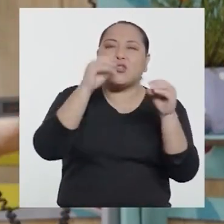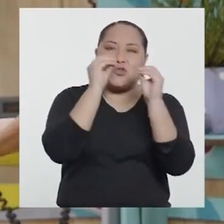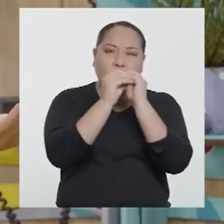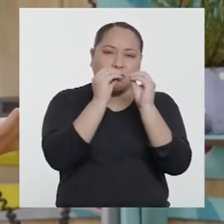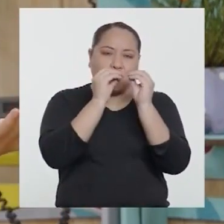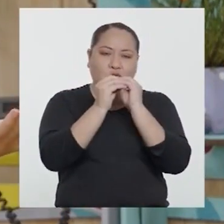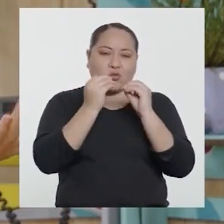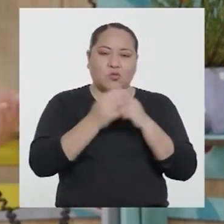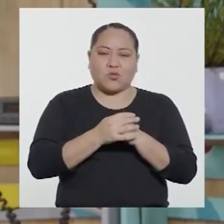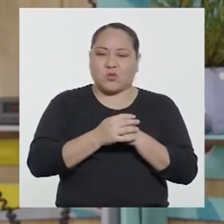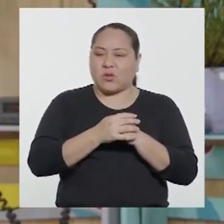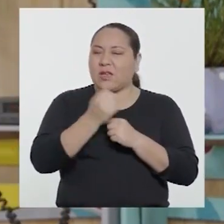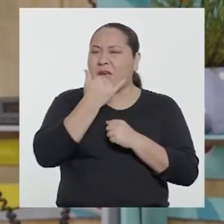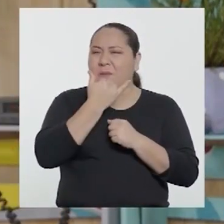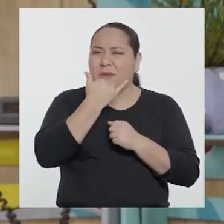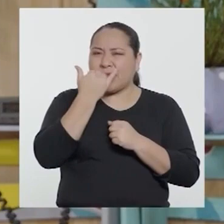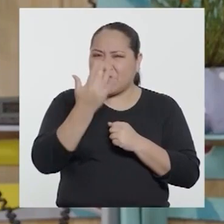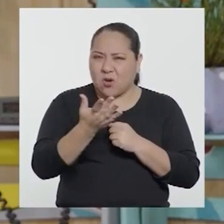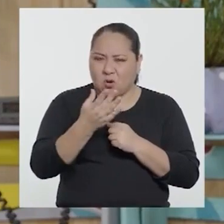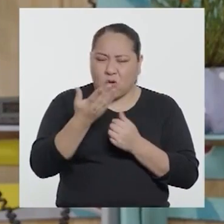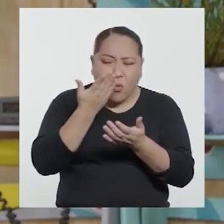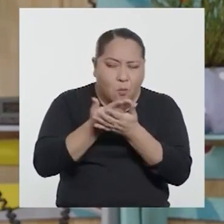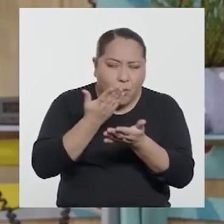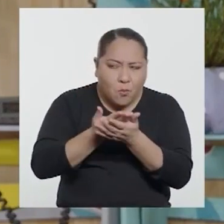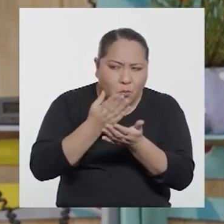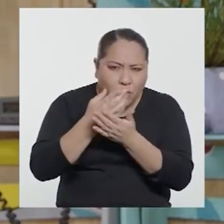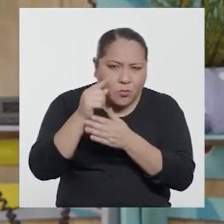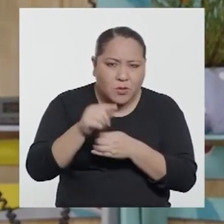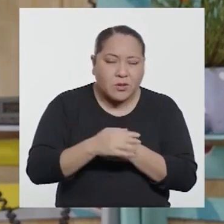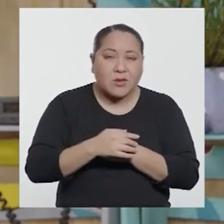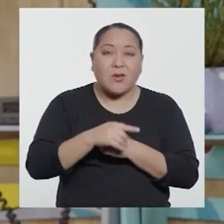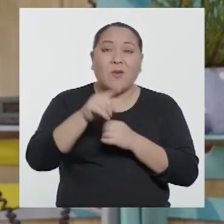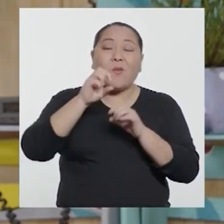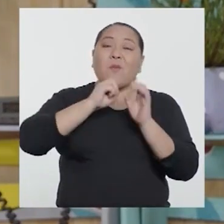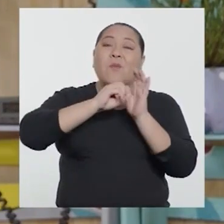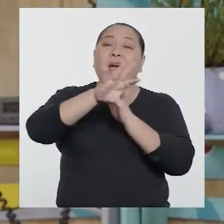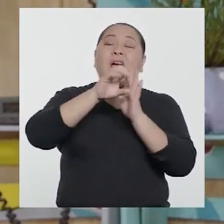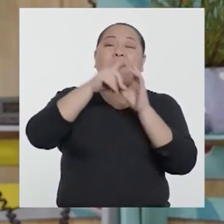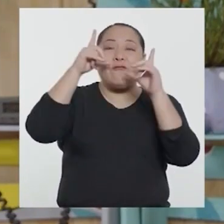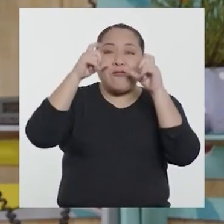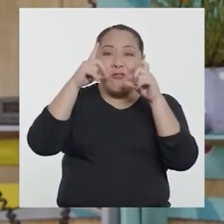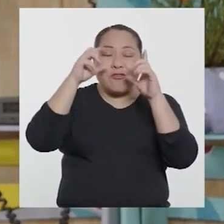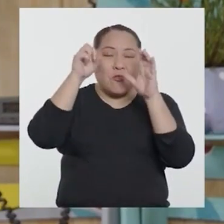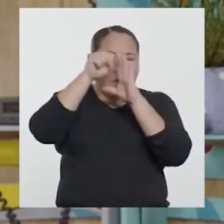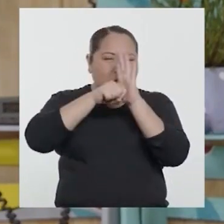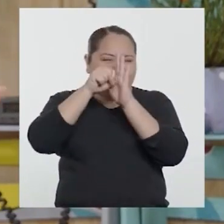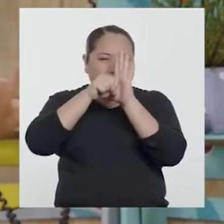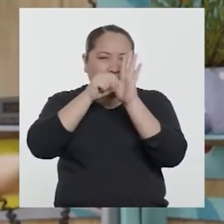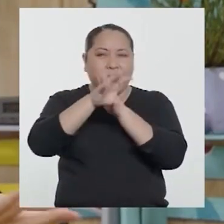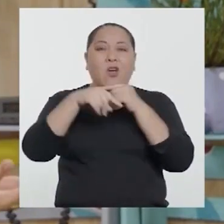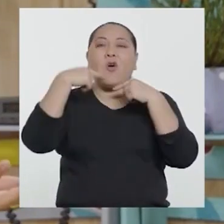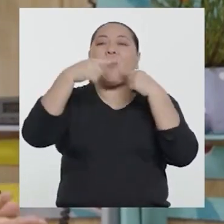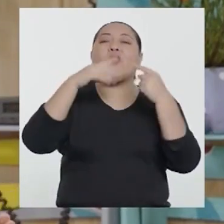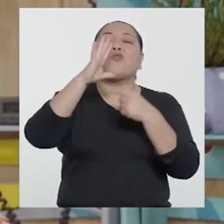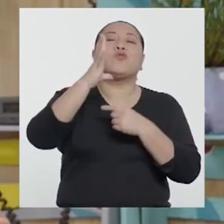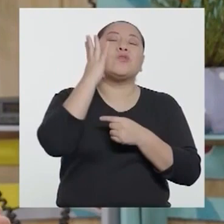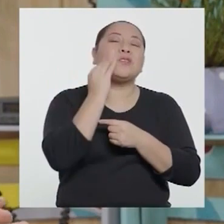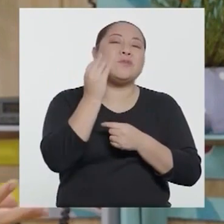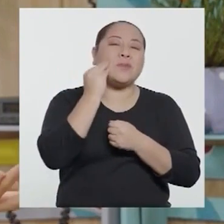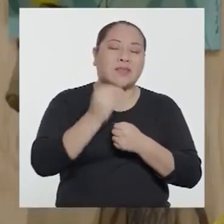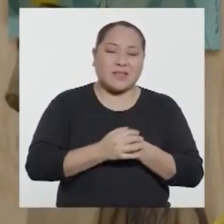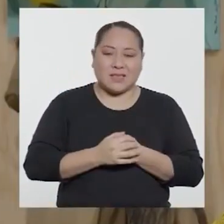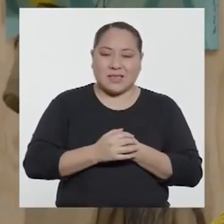su solución, qué ha sucedido cuando lo probaron. Mándennos sus fotos, videos y cuéntenos sus